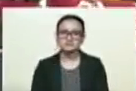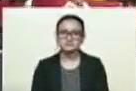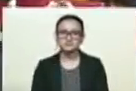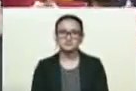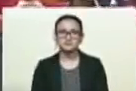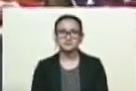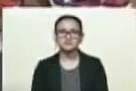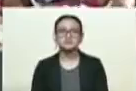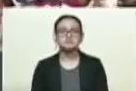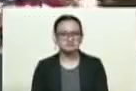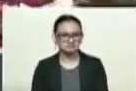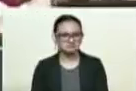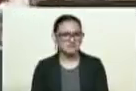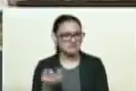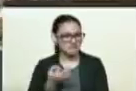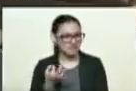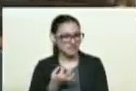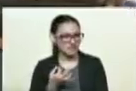Vamos a ver si es verdad.